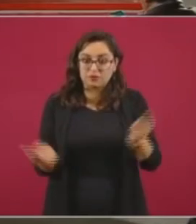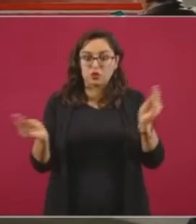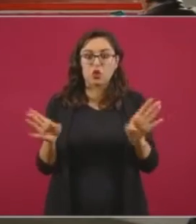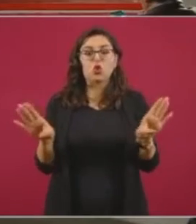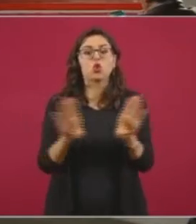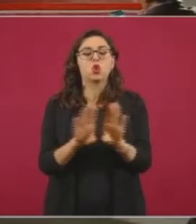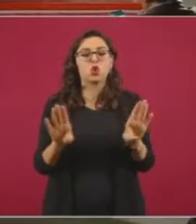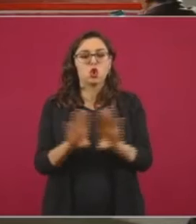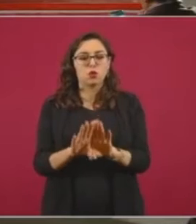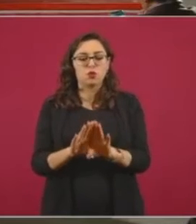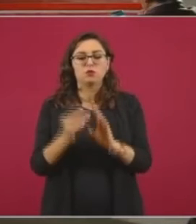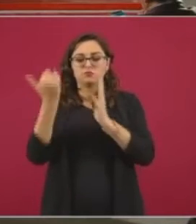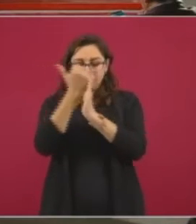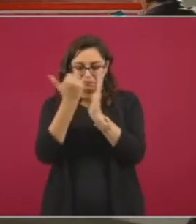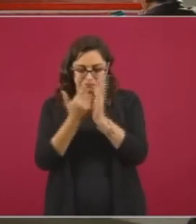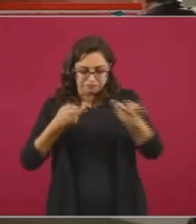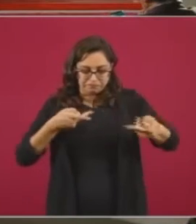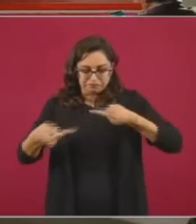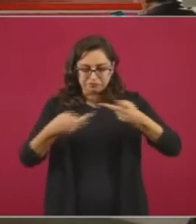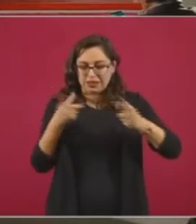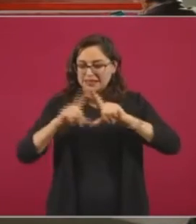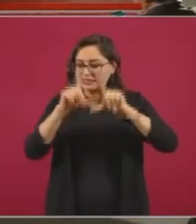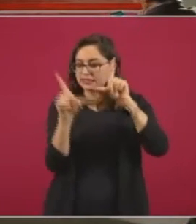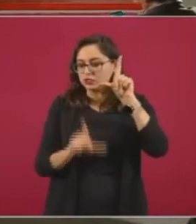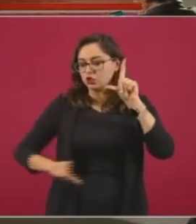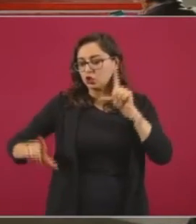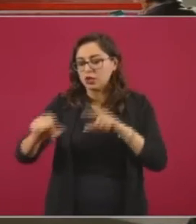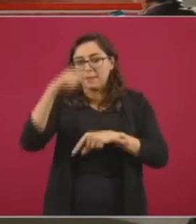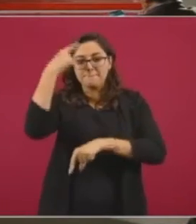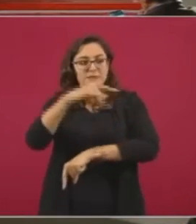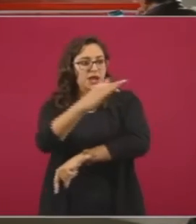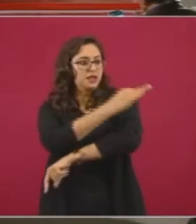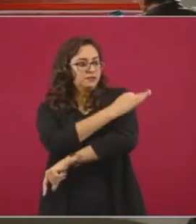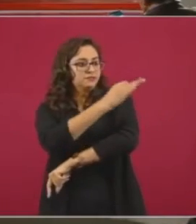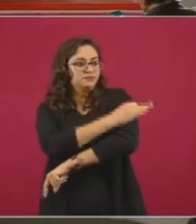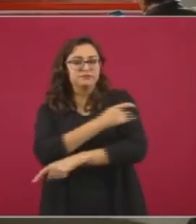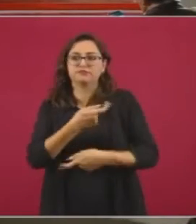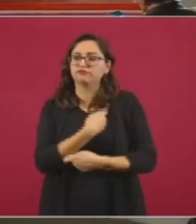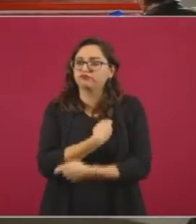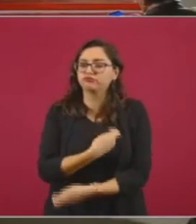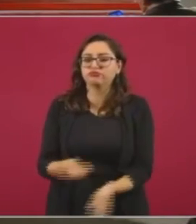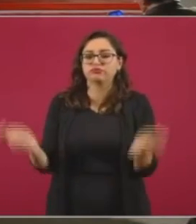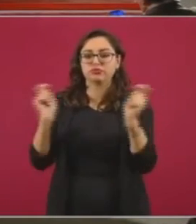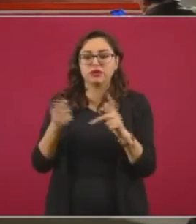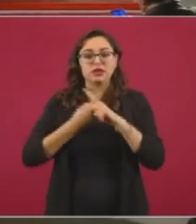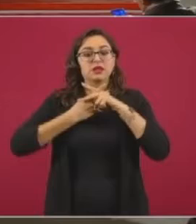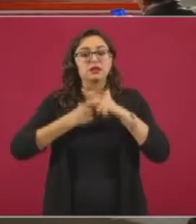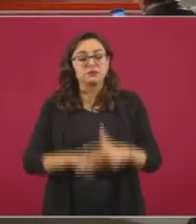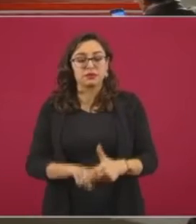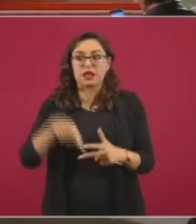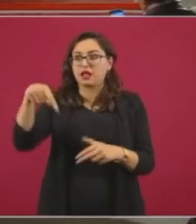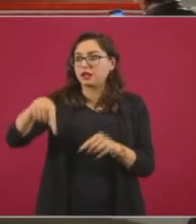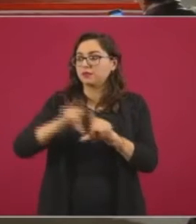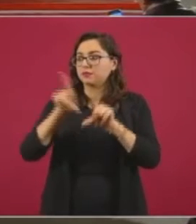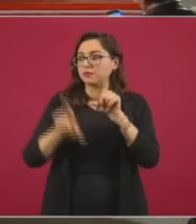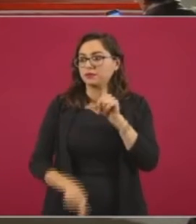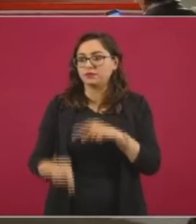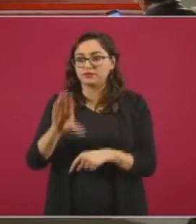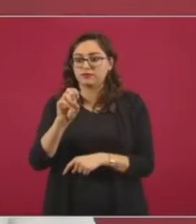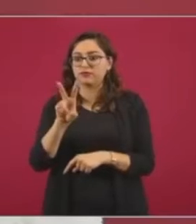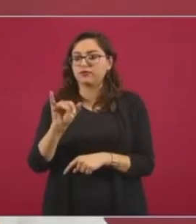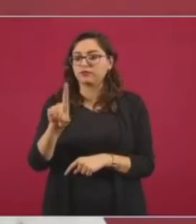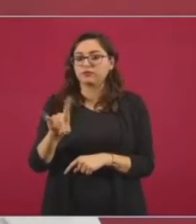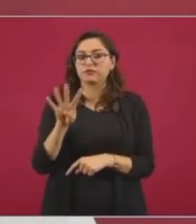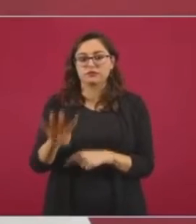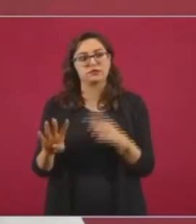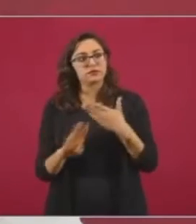Nacional de Vacunación contra el virus SARS-CoV-2 para la prevención de la COVID-19 en México. Como habíamos